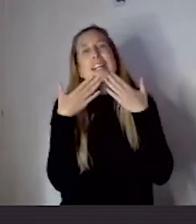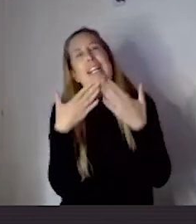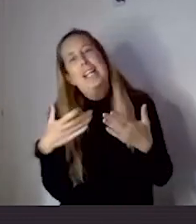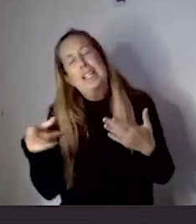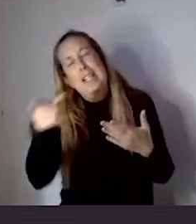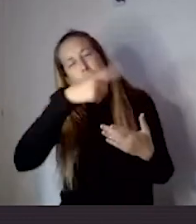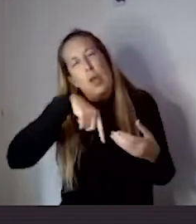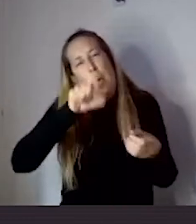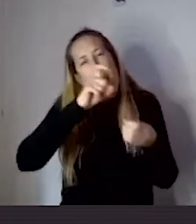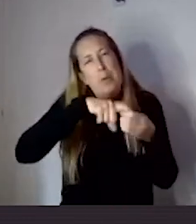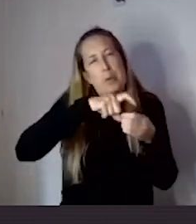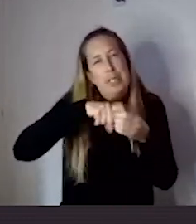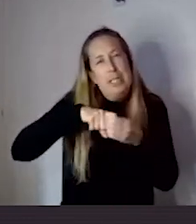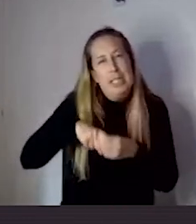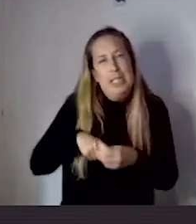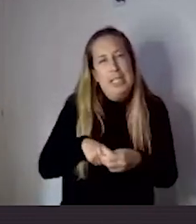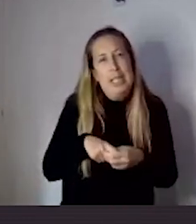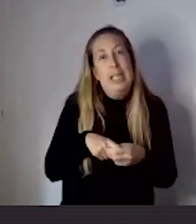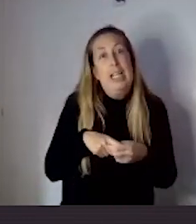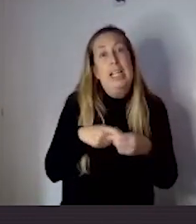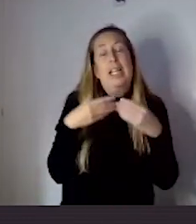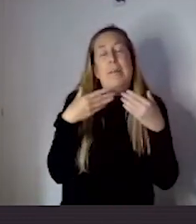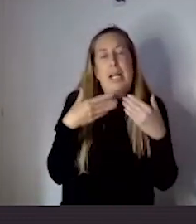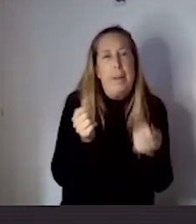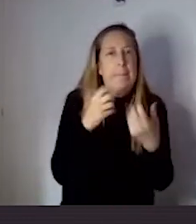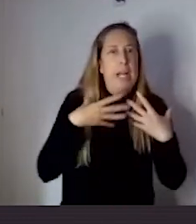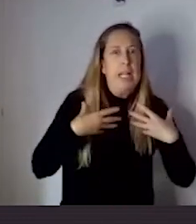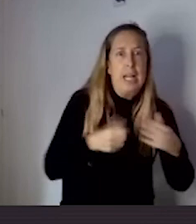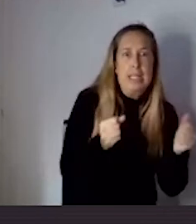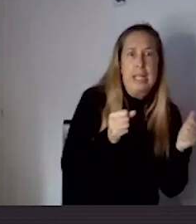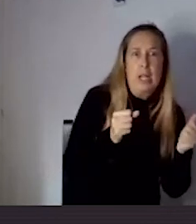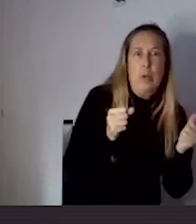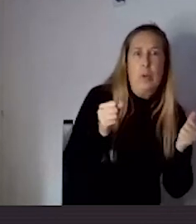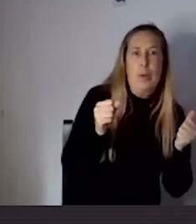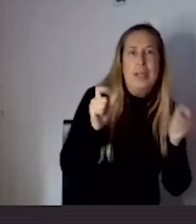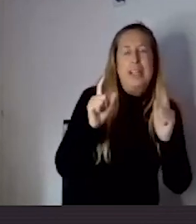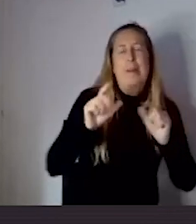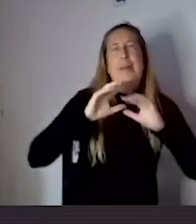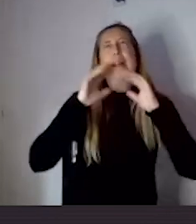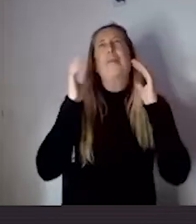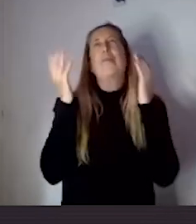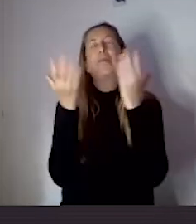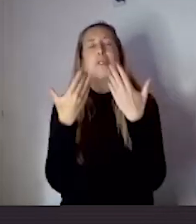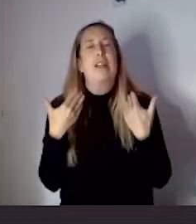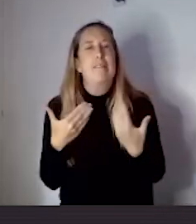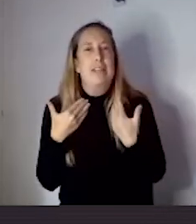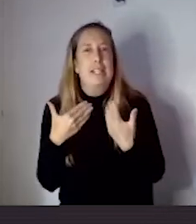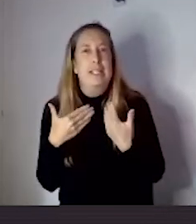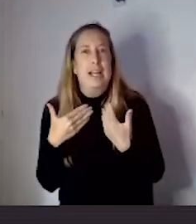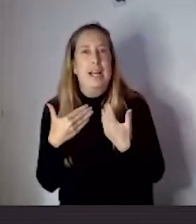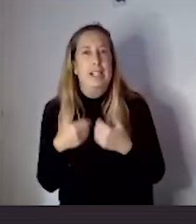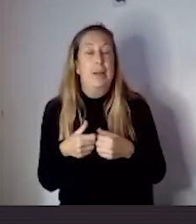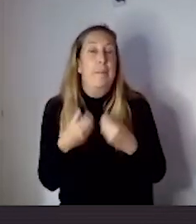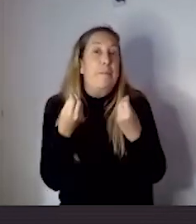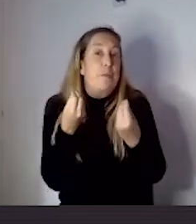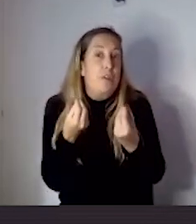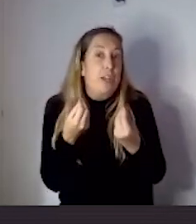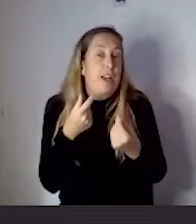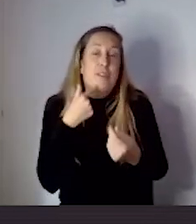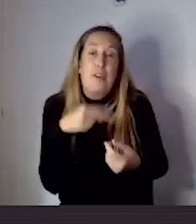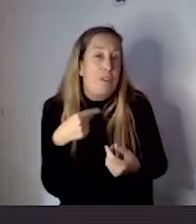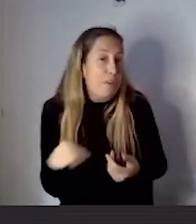la verdad para cambiar en la salud y la felicidad del mundo a través del color pueden seguirnos en my qq.com